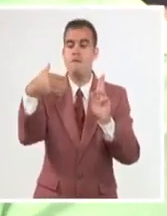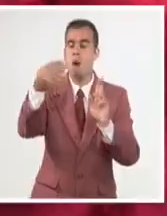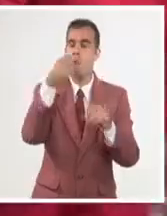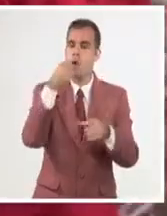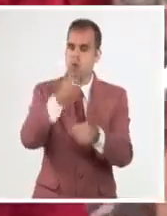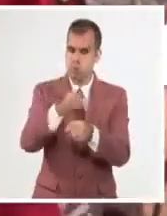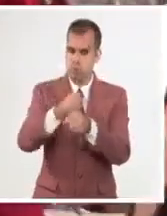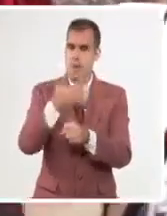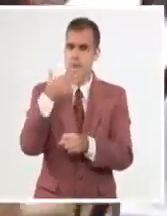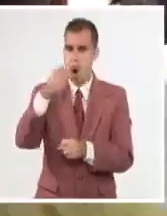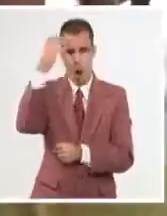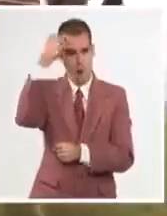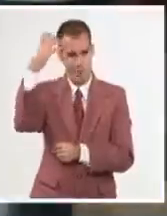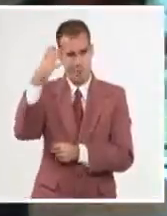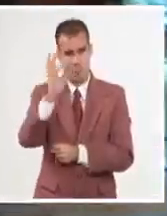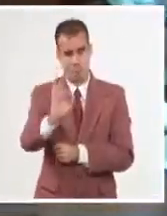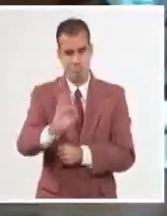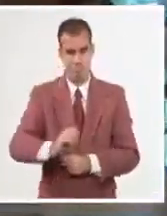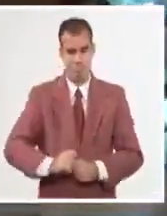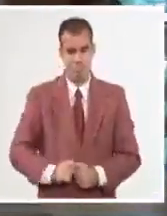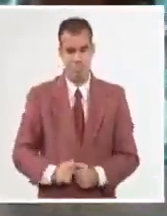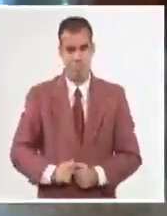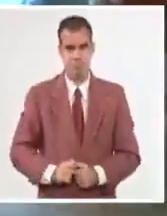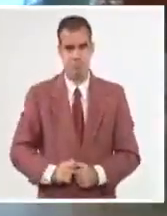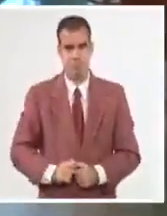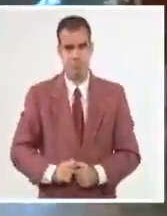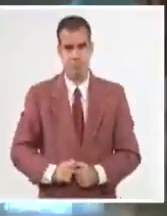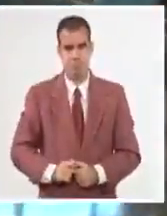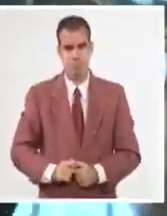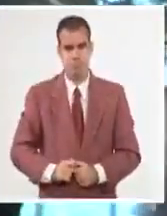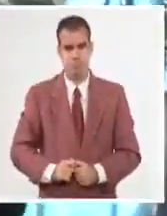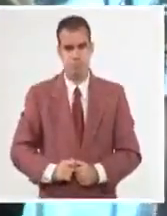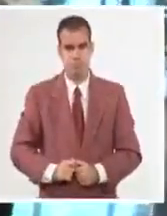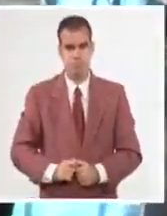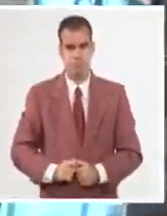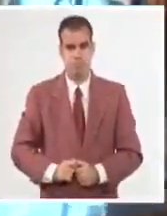del gobierno. Wilmer Rodríguez Fernández, Sistema Informativo de la Televisión Cubana.